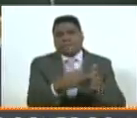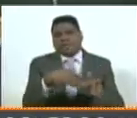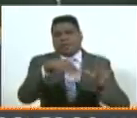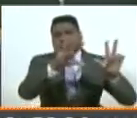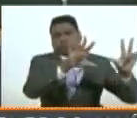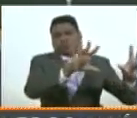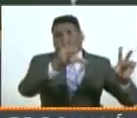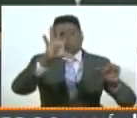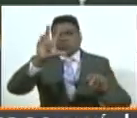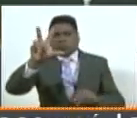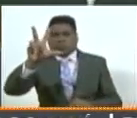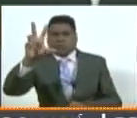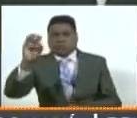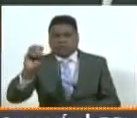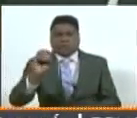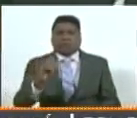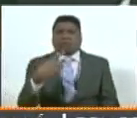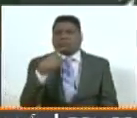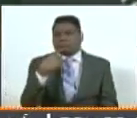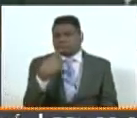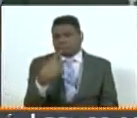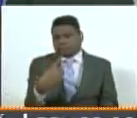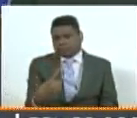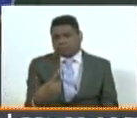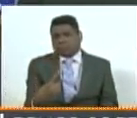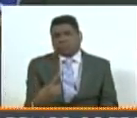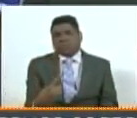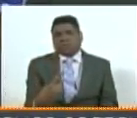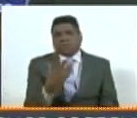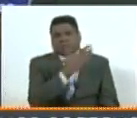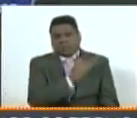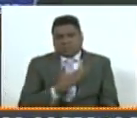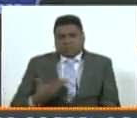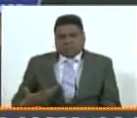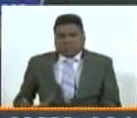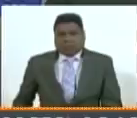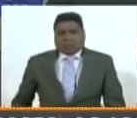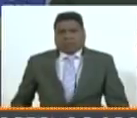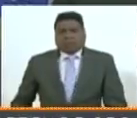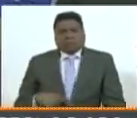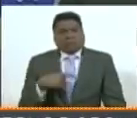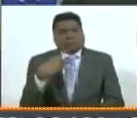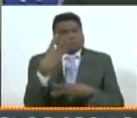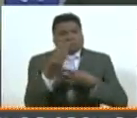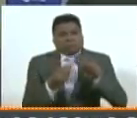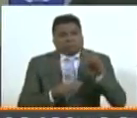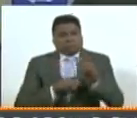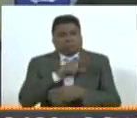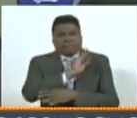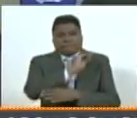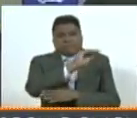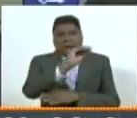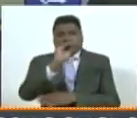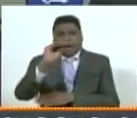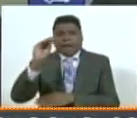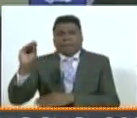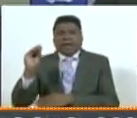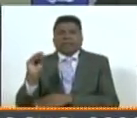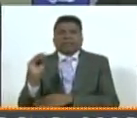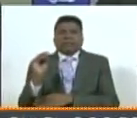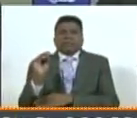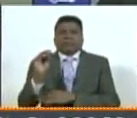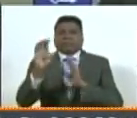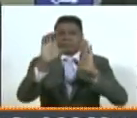2830 por medio del cual el ciudadano presidente de la república realizó la convocatoria a una asamblea